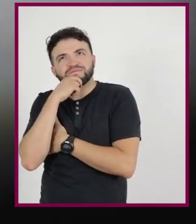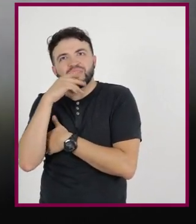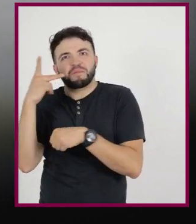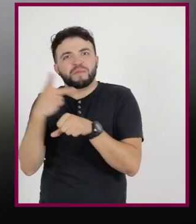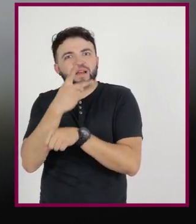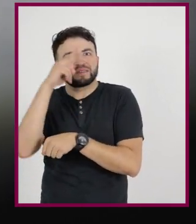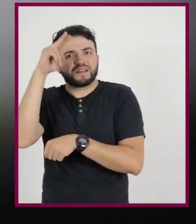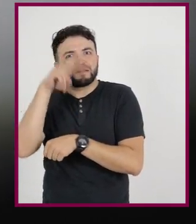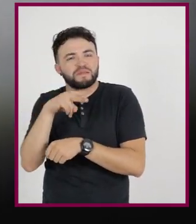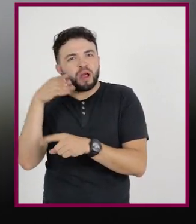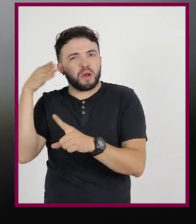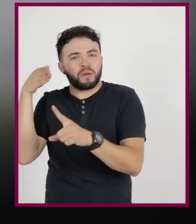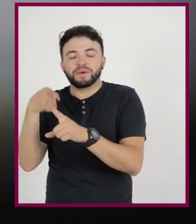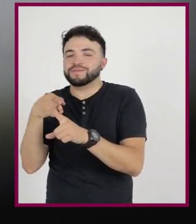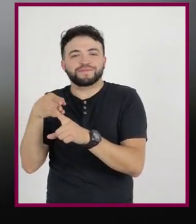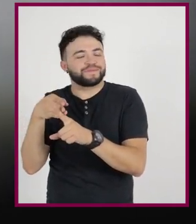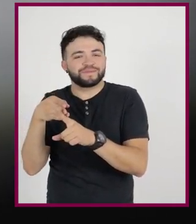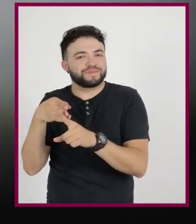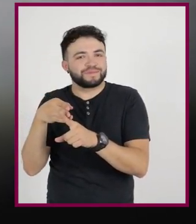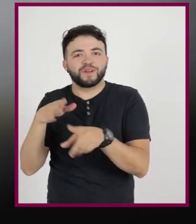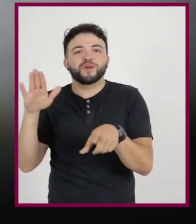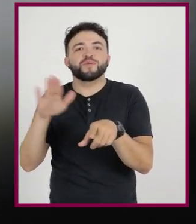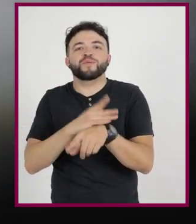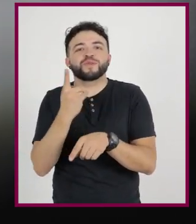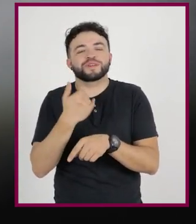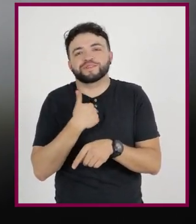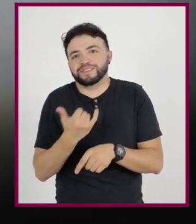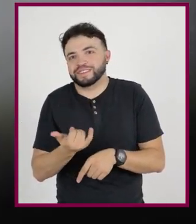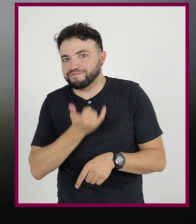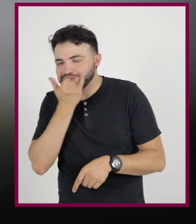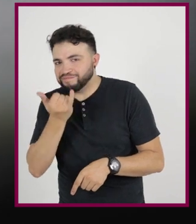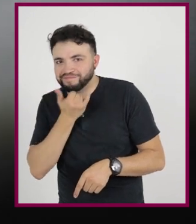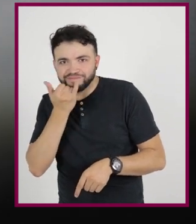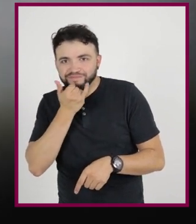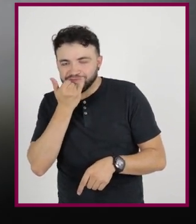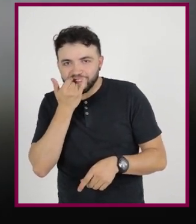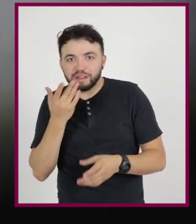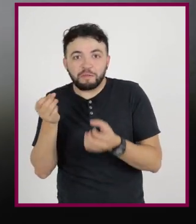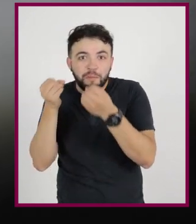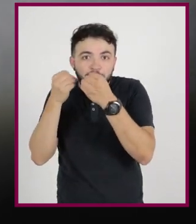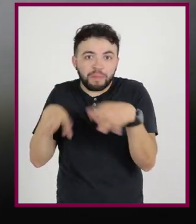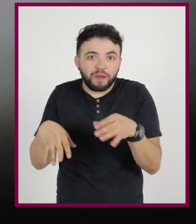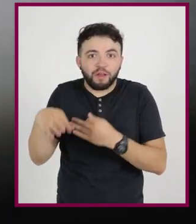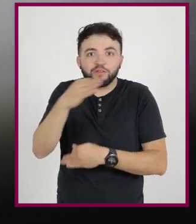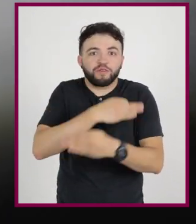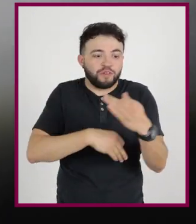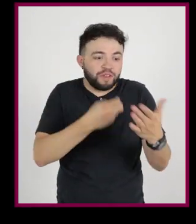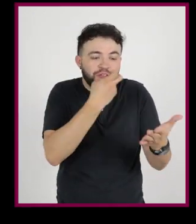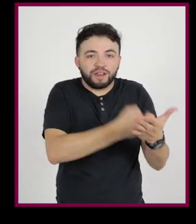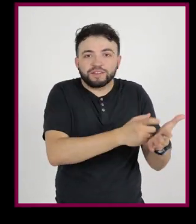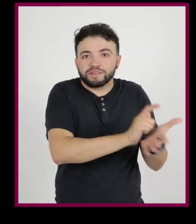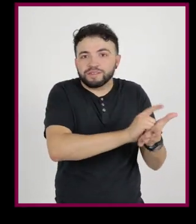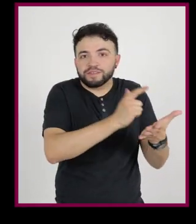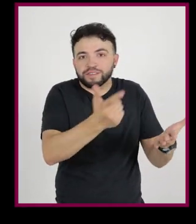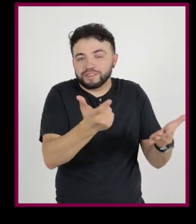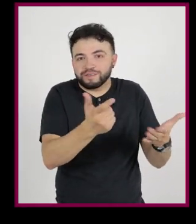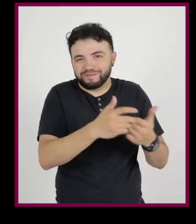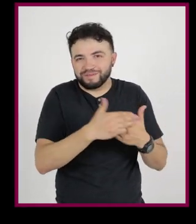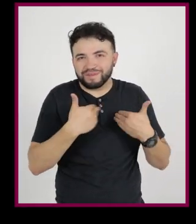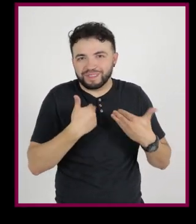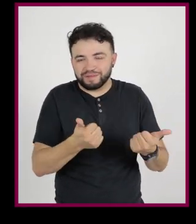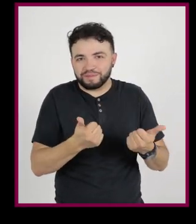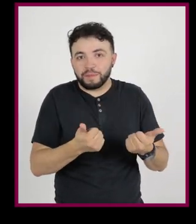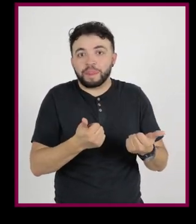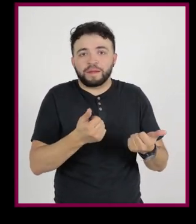realidad objetiva, porque lo haremos de manera equivocada y perderán todo sentido. El texto literario es